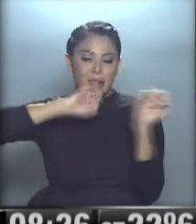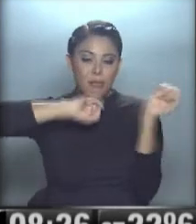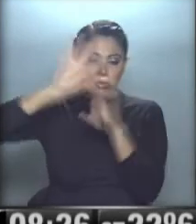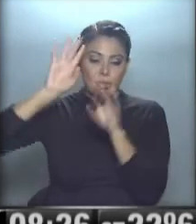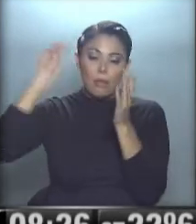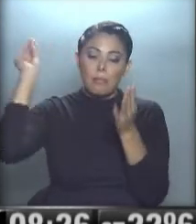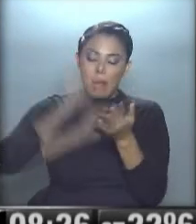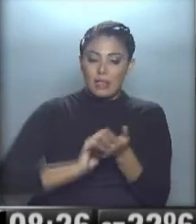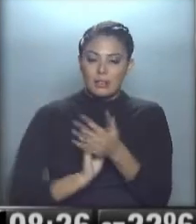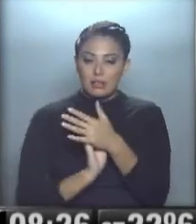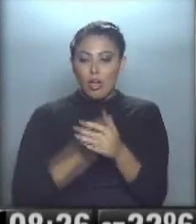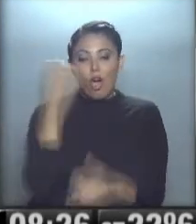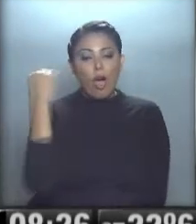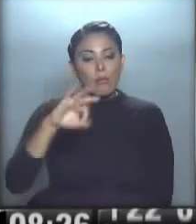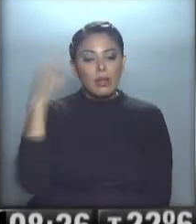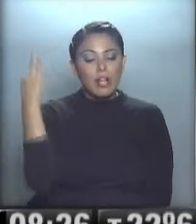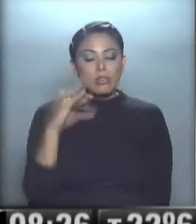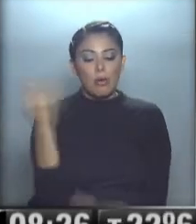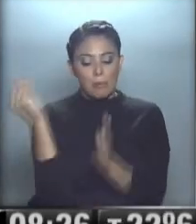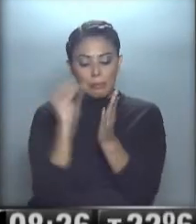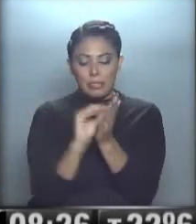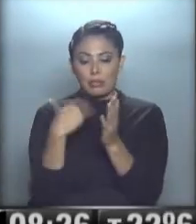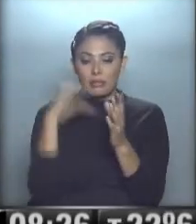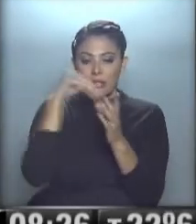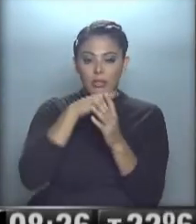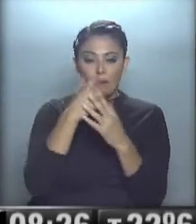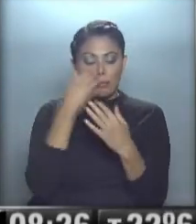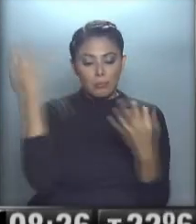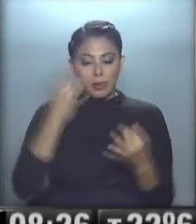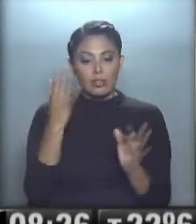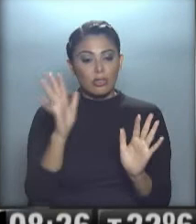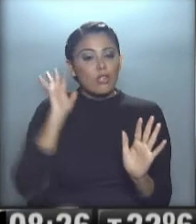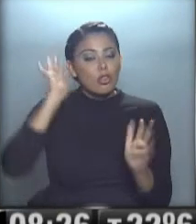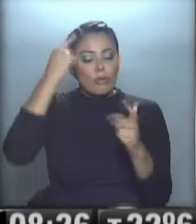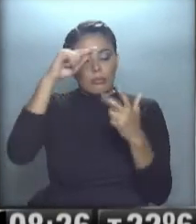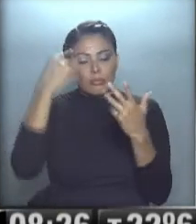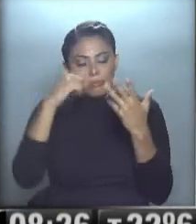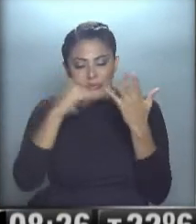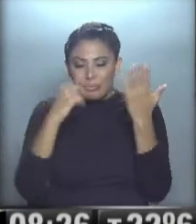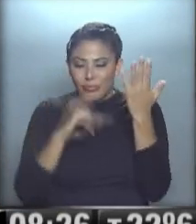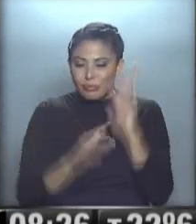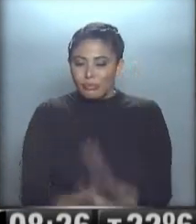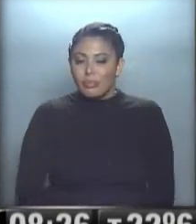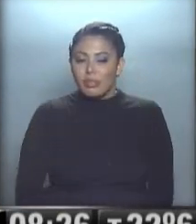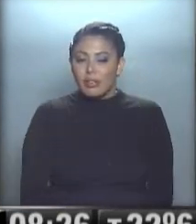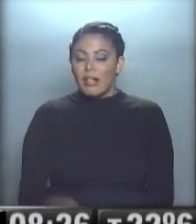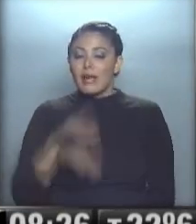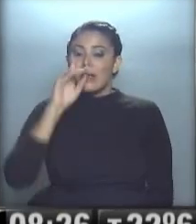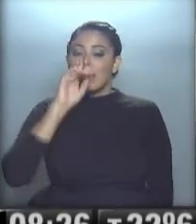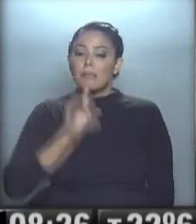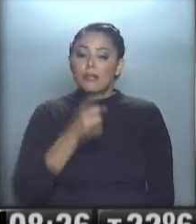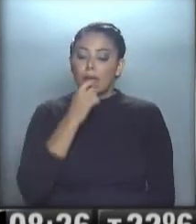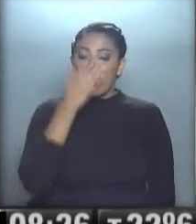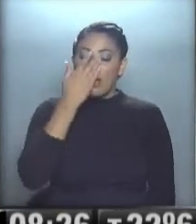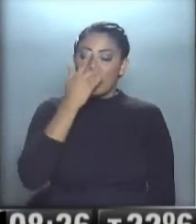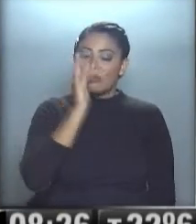con la obligatoriedad de tener precios internos razonables. O sea que toda esa multiplicidad de instrumentos del cual va a